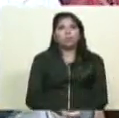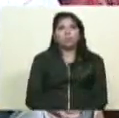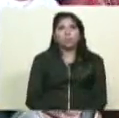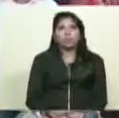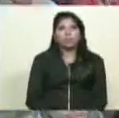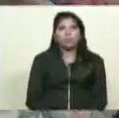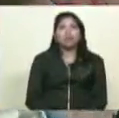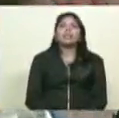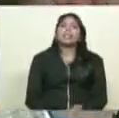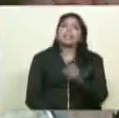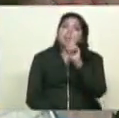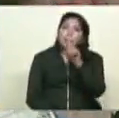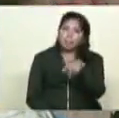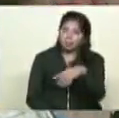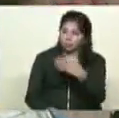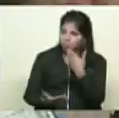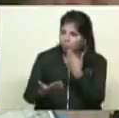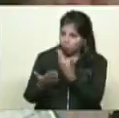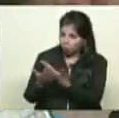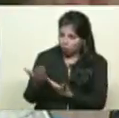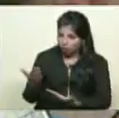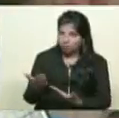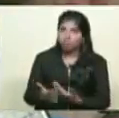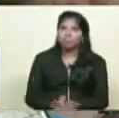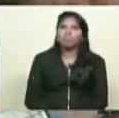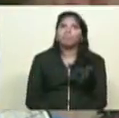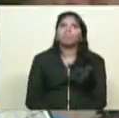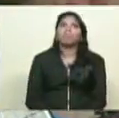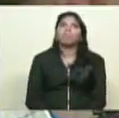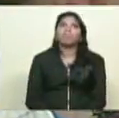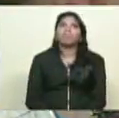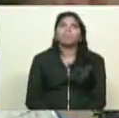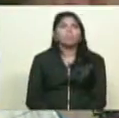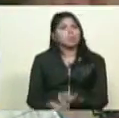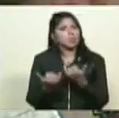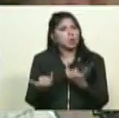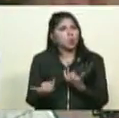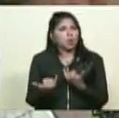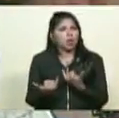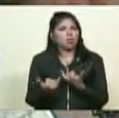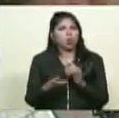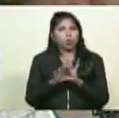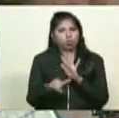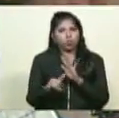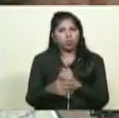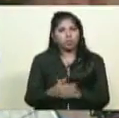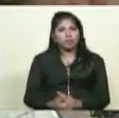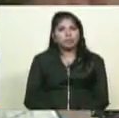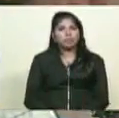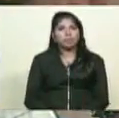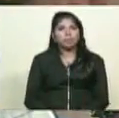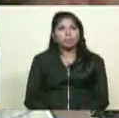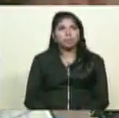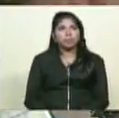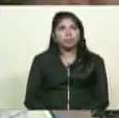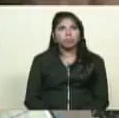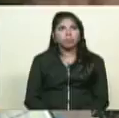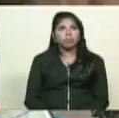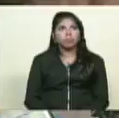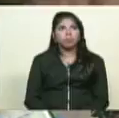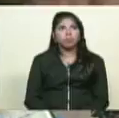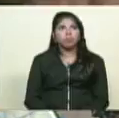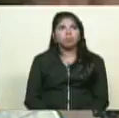como propuesta, y ya que estamos viviendo tiempos constituyentes, queríamos que se hiciera una revisión de la